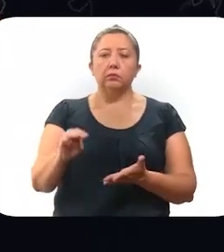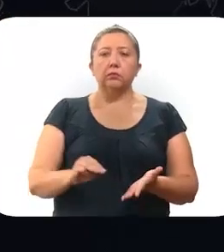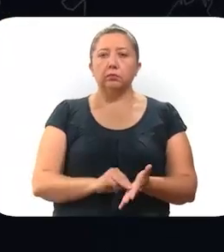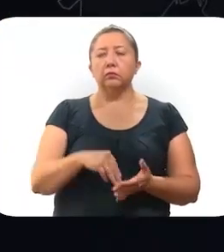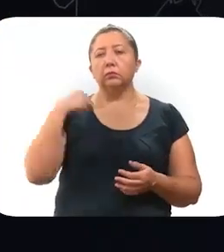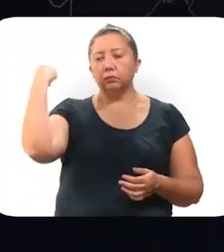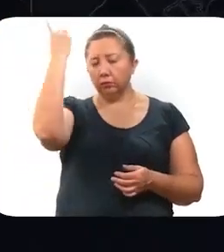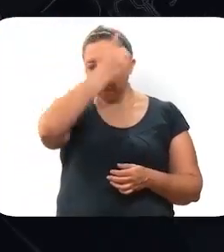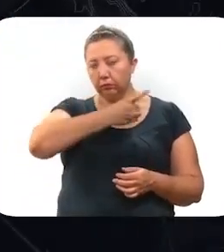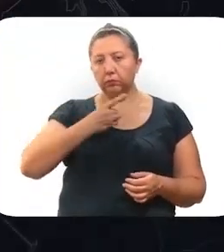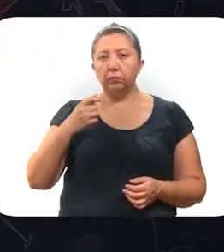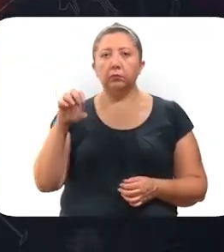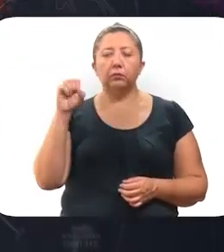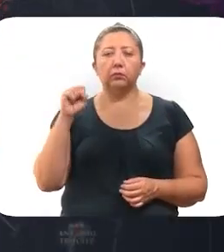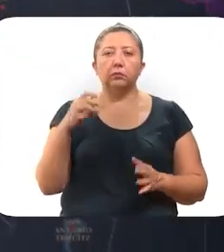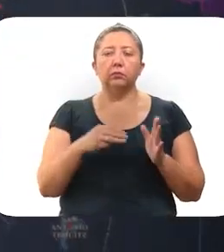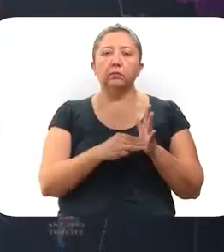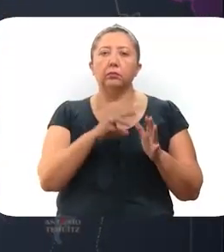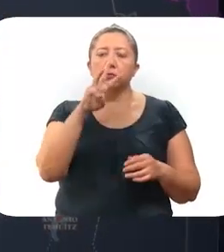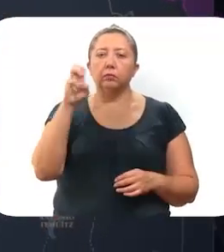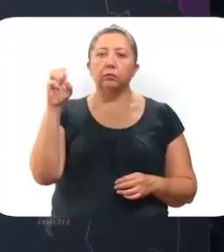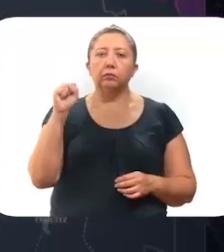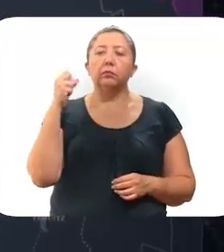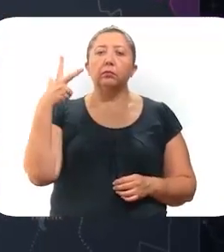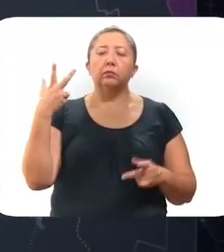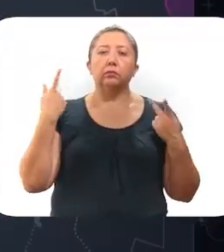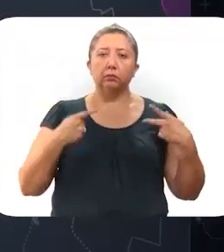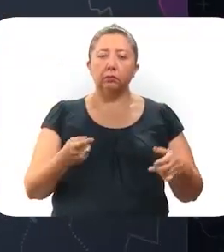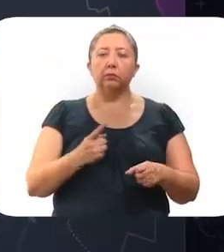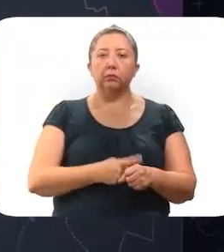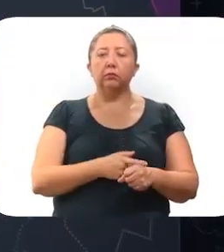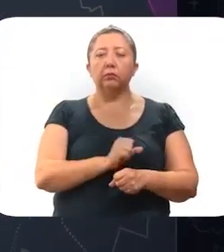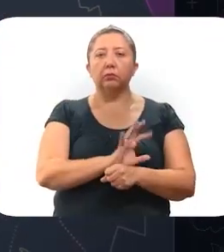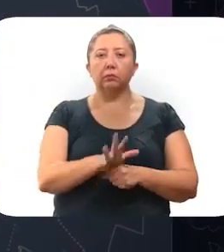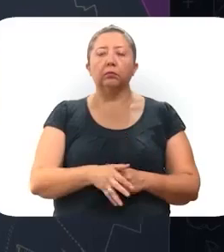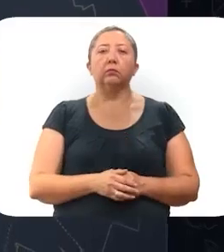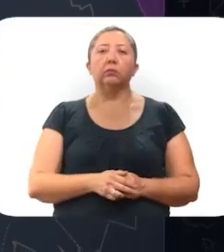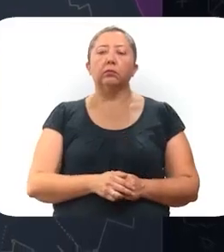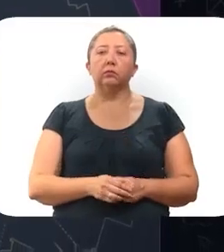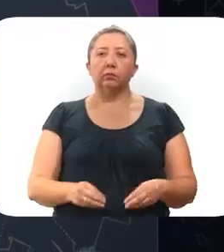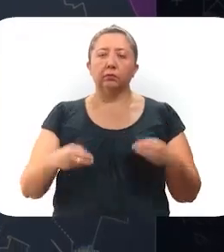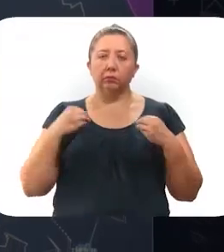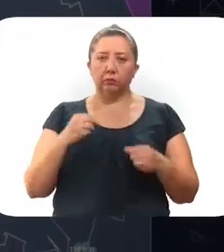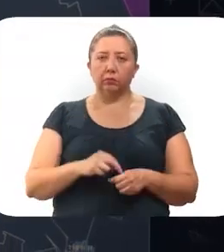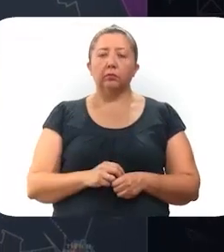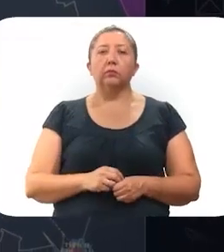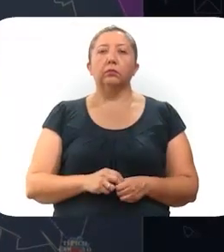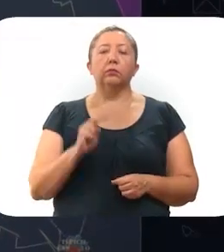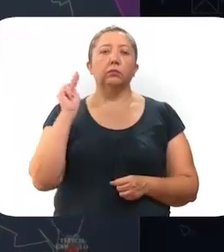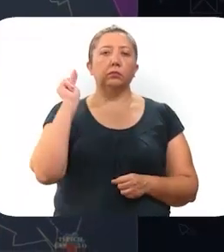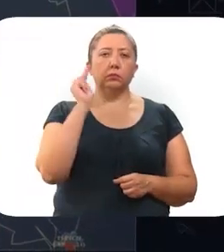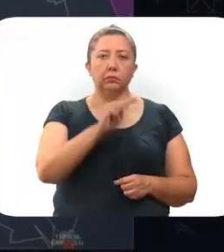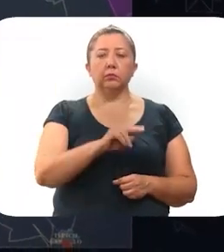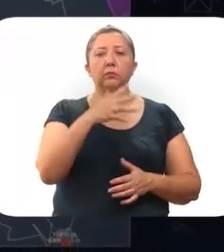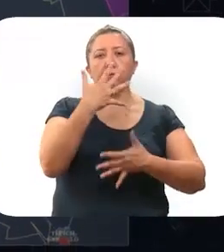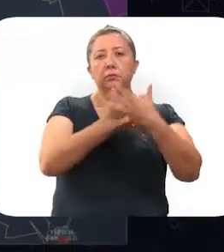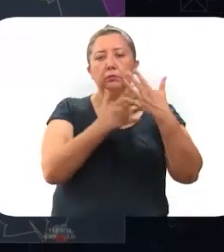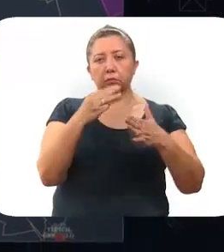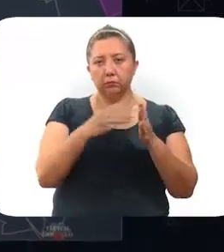Específicamente en Mérida se han diagnosticado 60.368 personas contagiadas de coronavirus, que viven en la zona